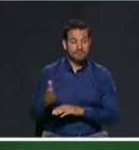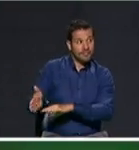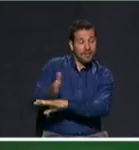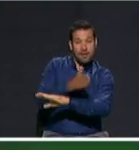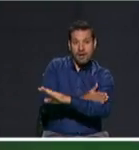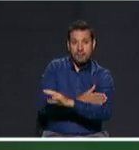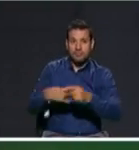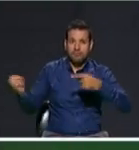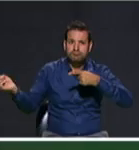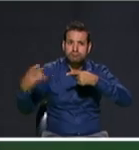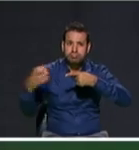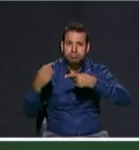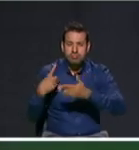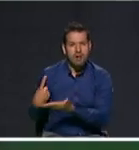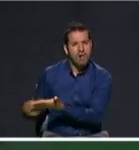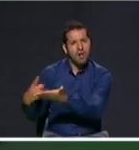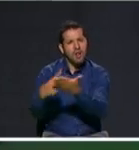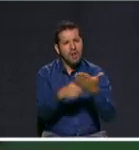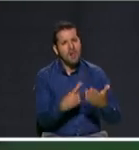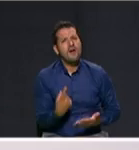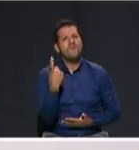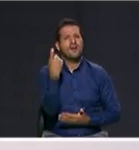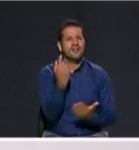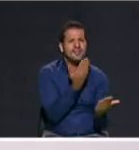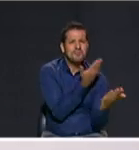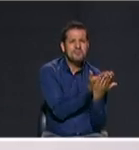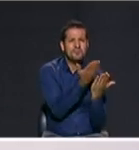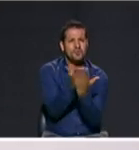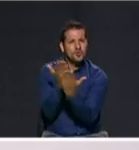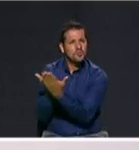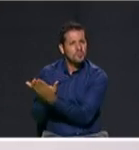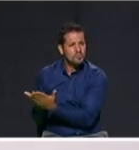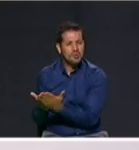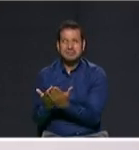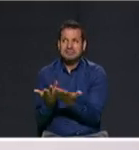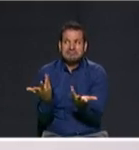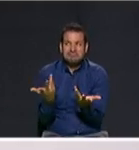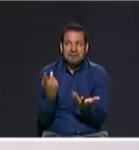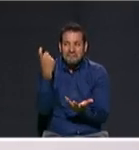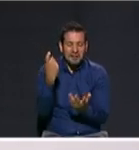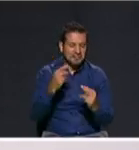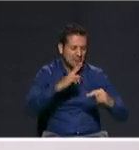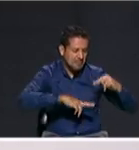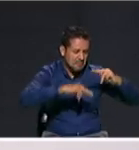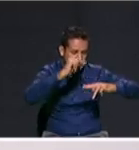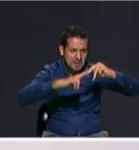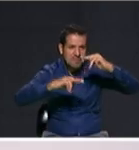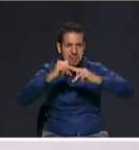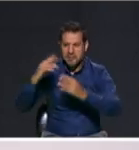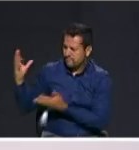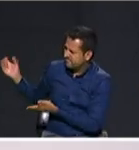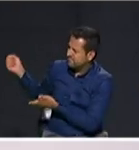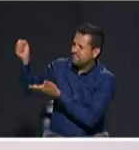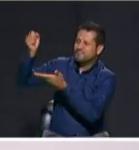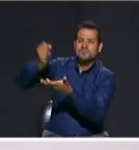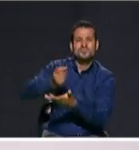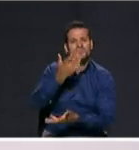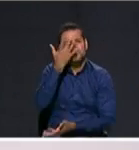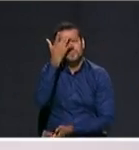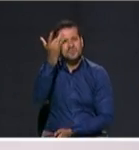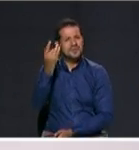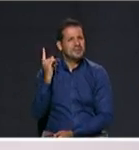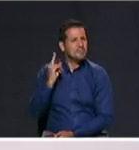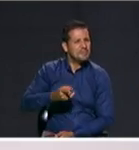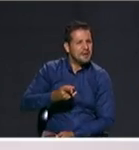candidato a veces no hemos escuchado propuestas como muy puntuales o grandes obras de infraestructura que tengan que ver con recursos del gobierno nacional porque y